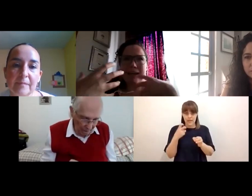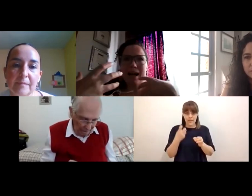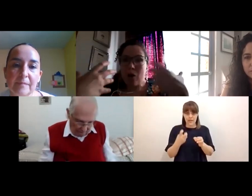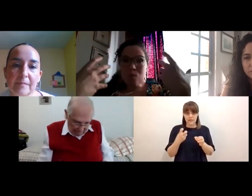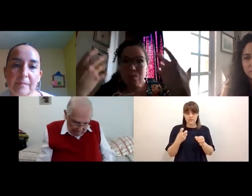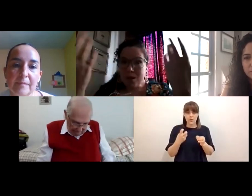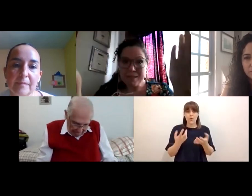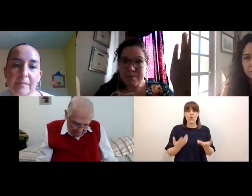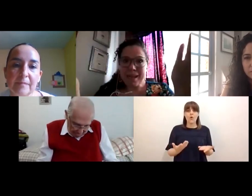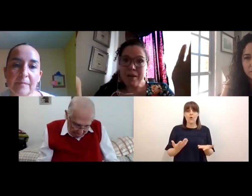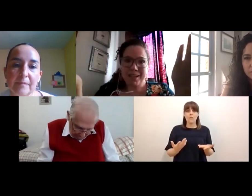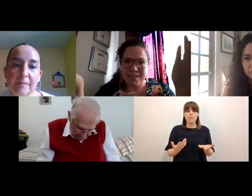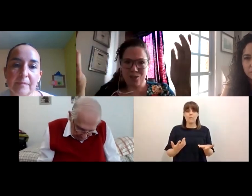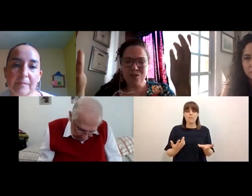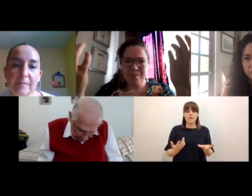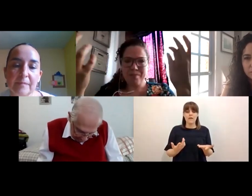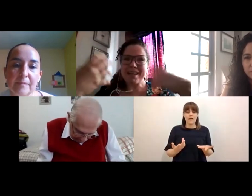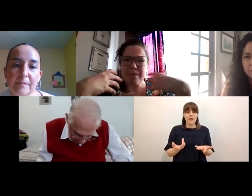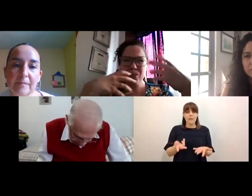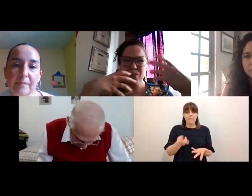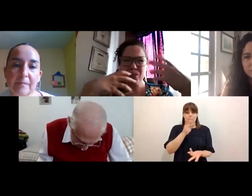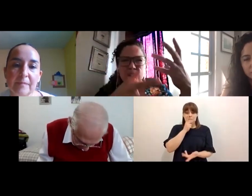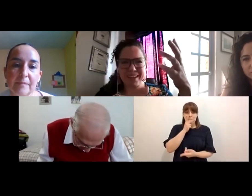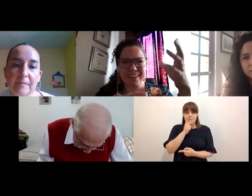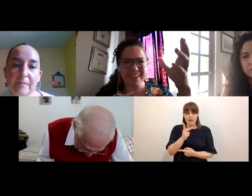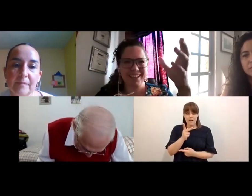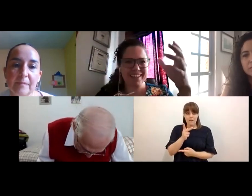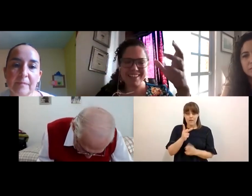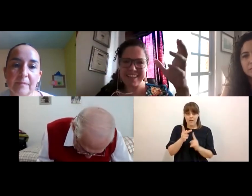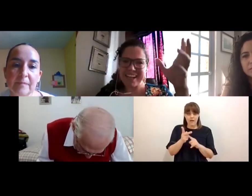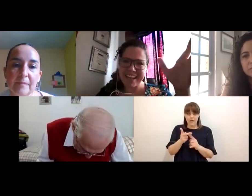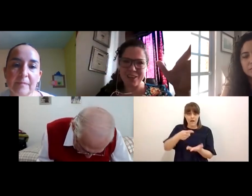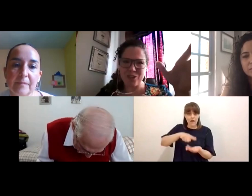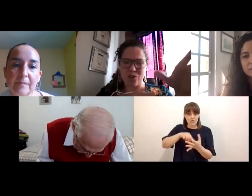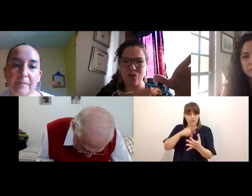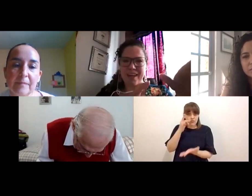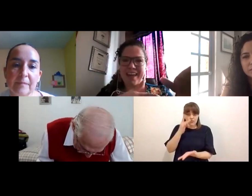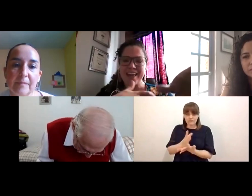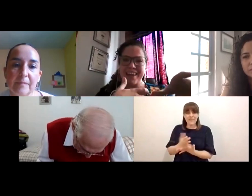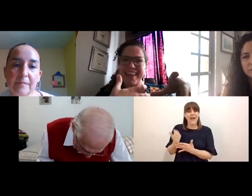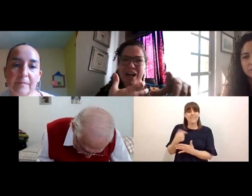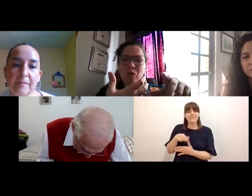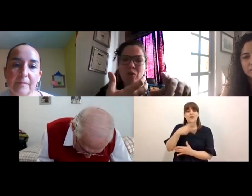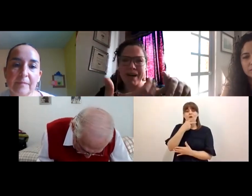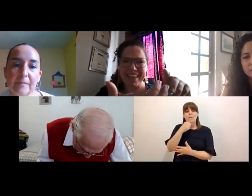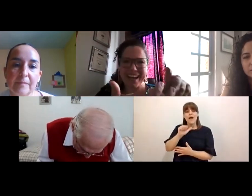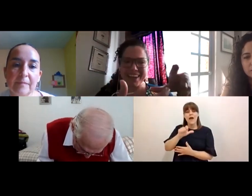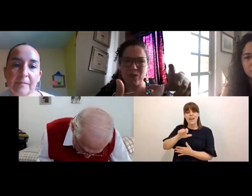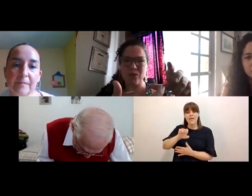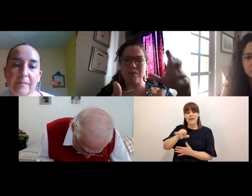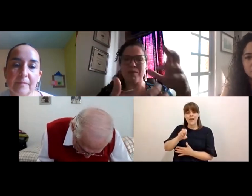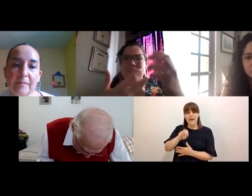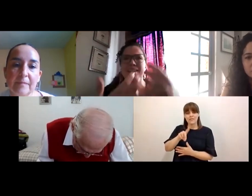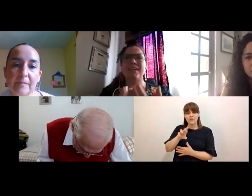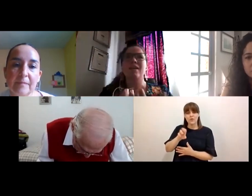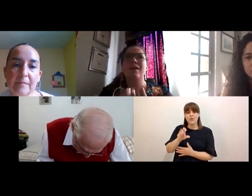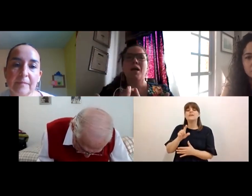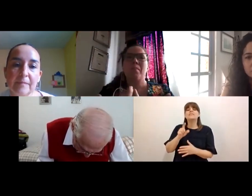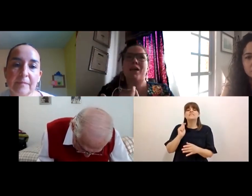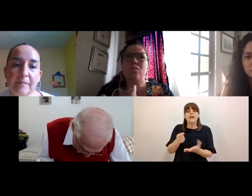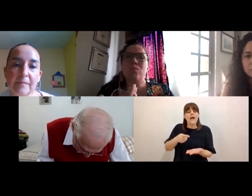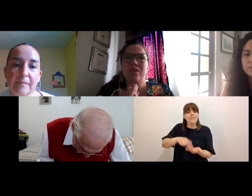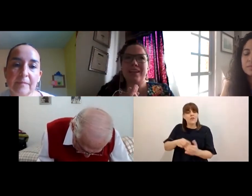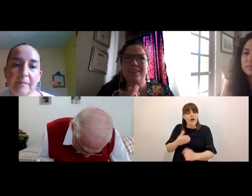pasa aún por las palabras pasa por esto que decía Alejandro de acompañar de cultivar es decir